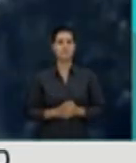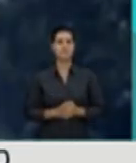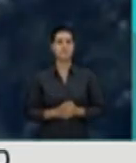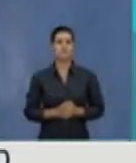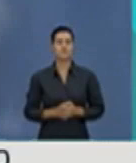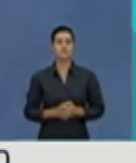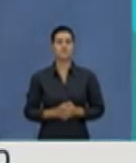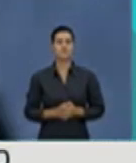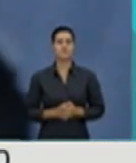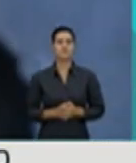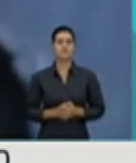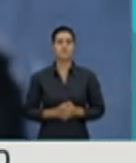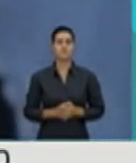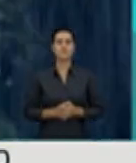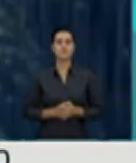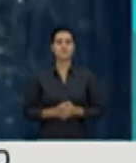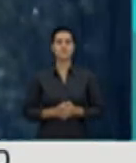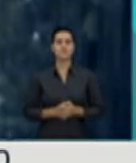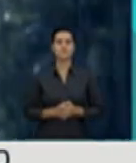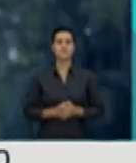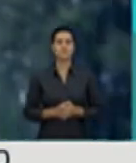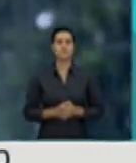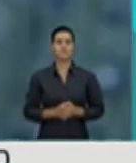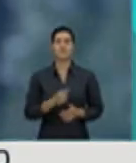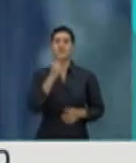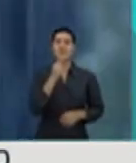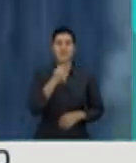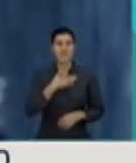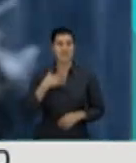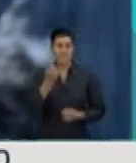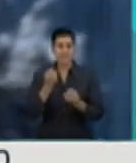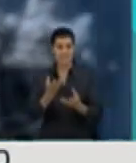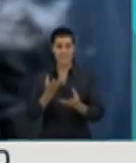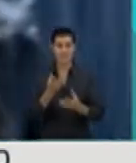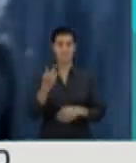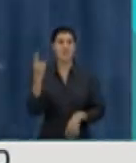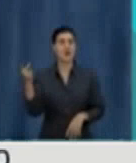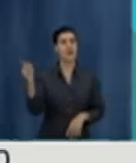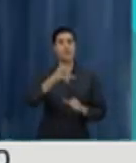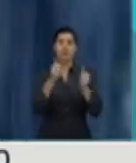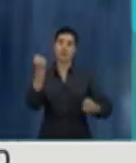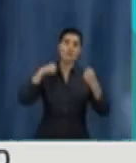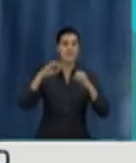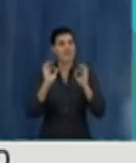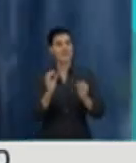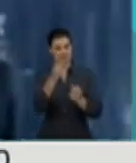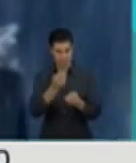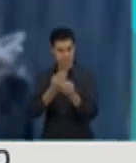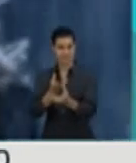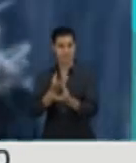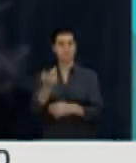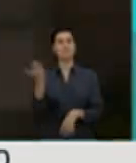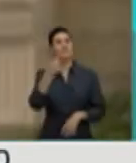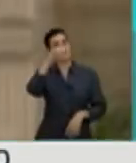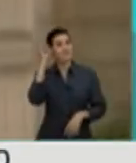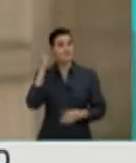cuestiones cosa que respetarle igualmente hay que respetar las decisiones que toman cada una de las personas cuando una de